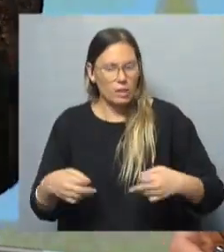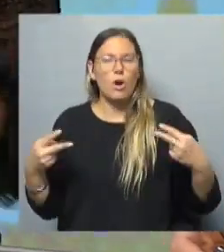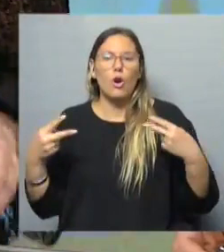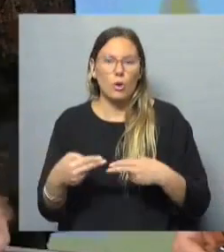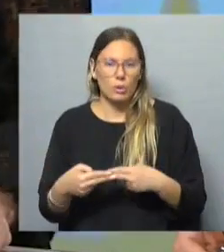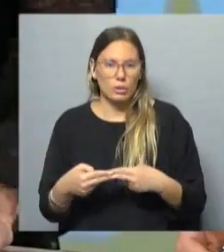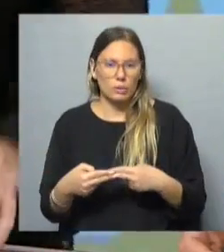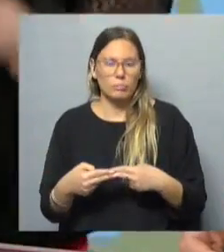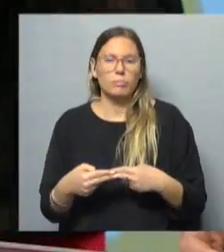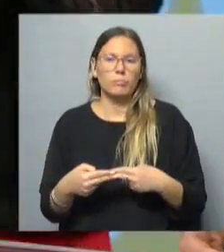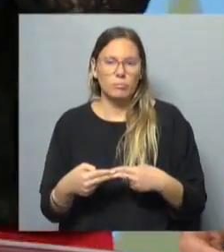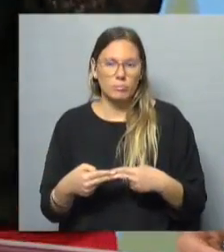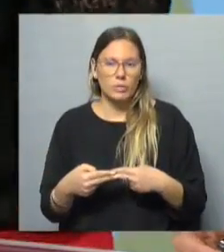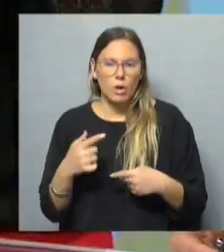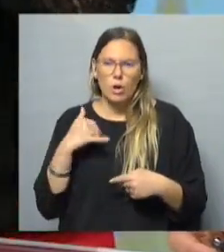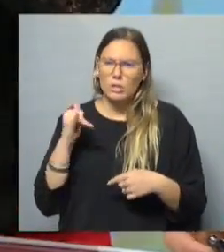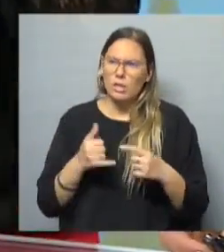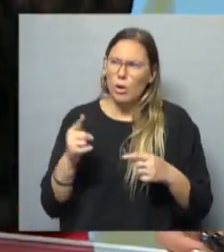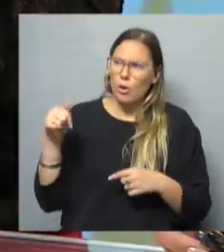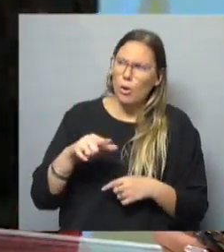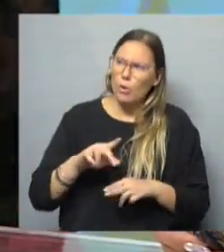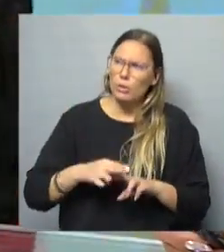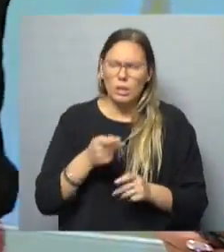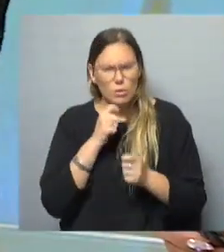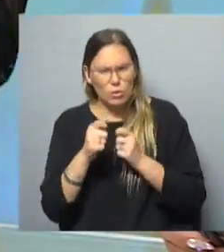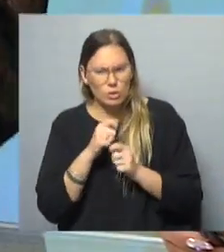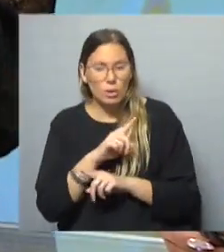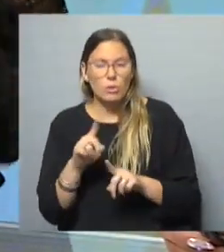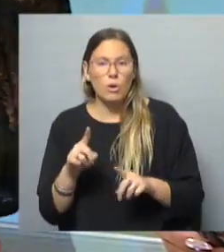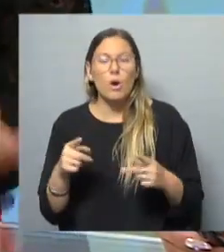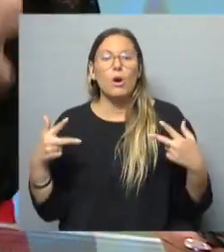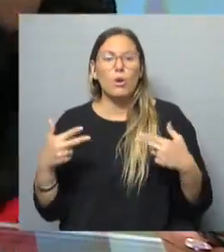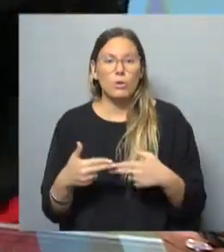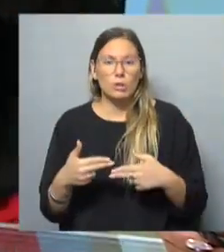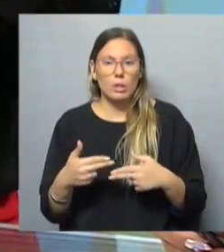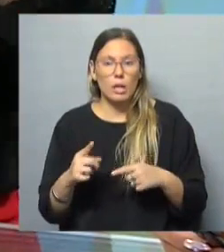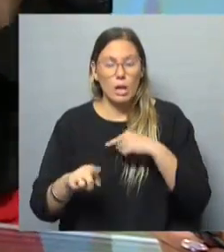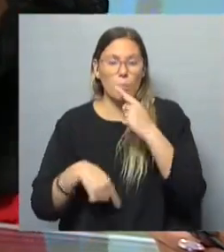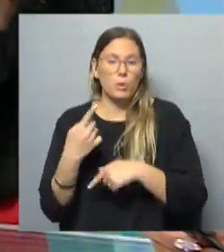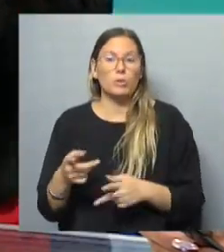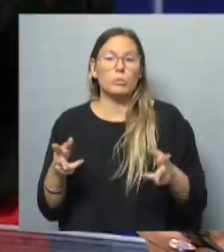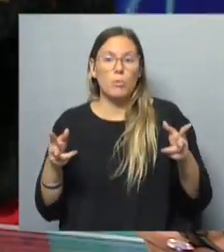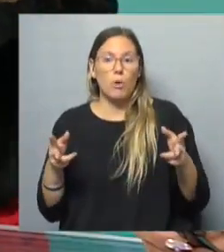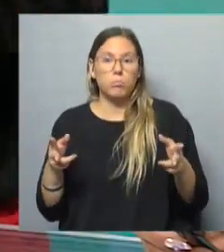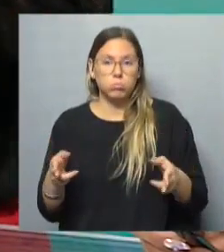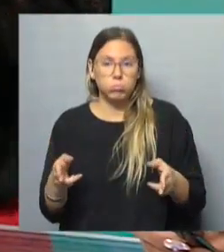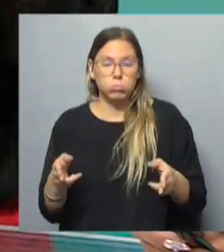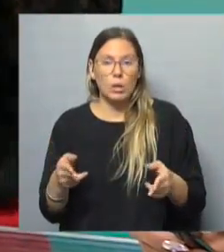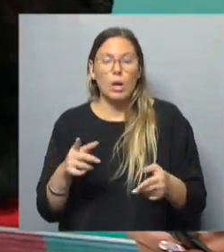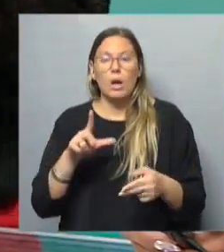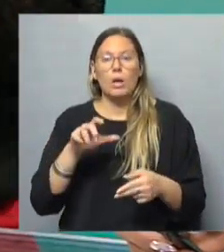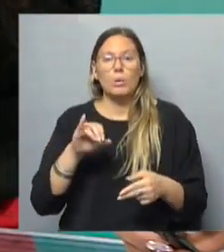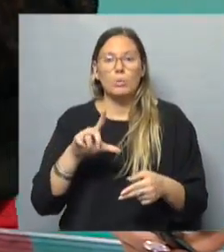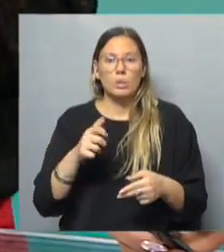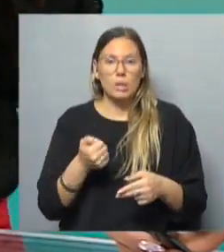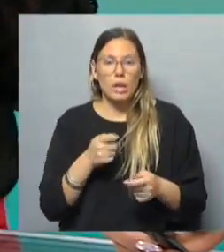Bien. Okay. O viene otra nota. No. Nos vamos a la tanda y en el próximo bloque Lucía nos